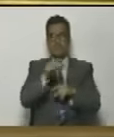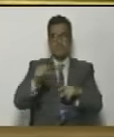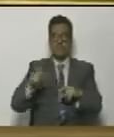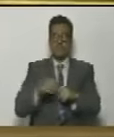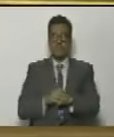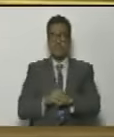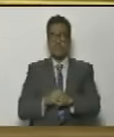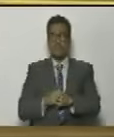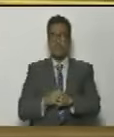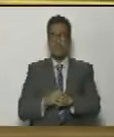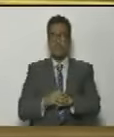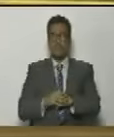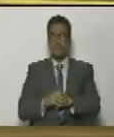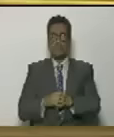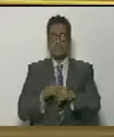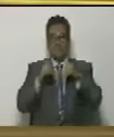todos